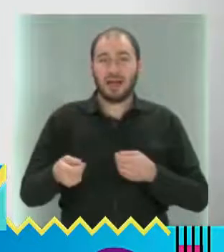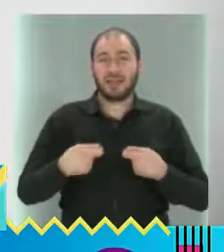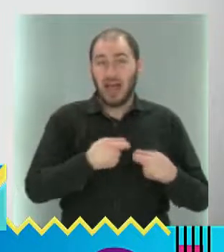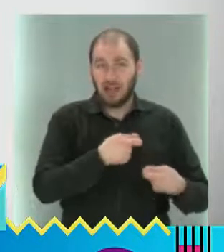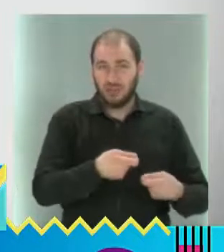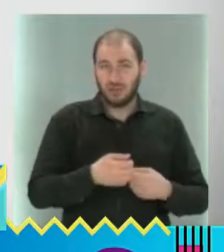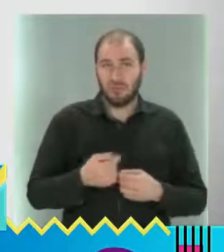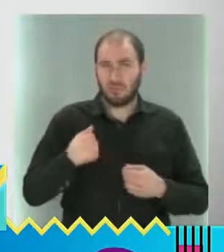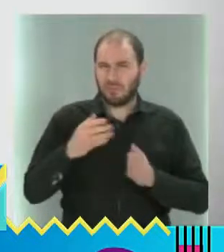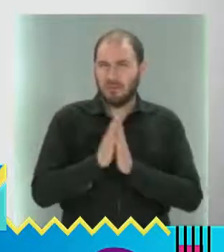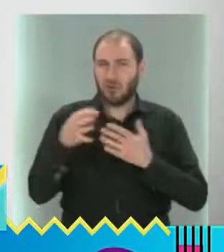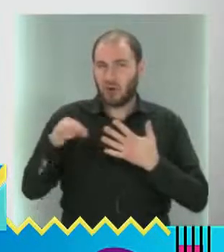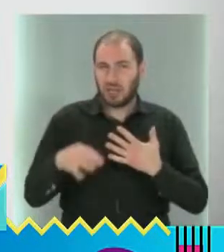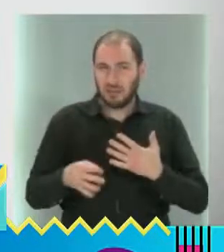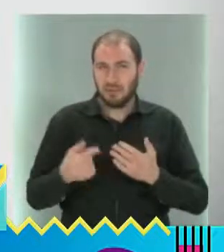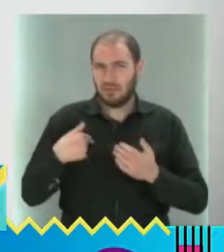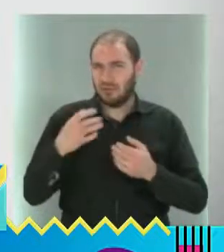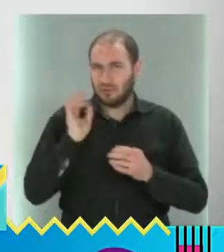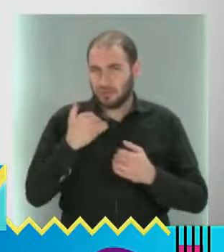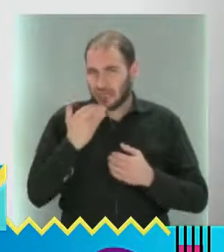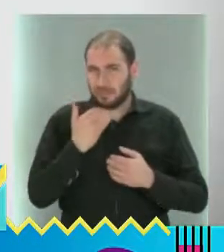y corregime, pues no soy experta en la materia.